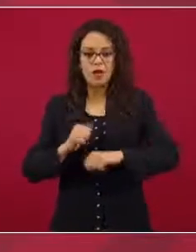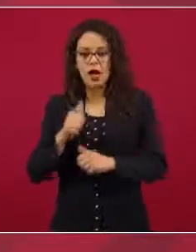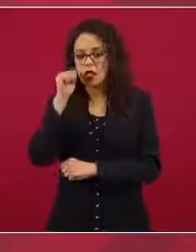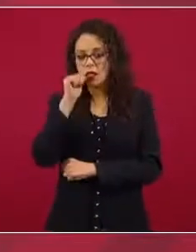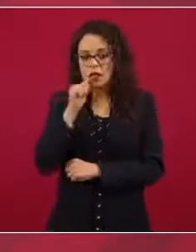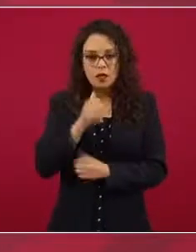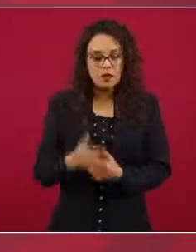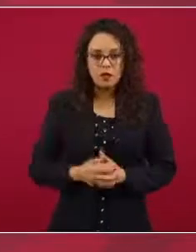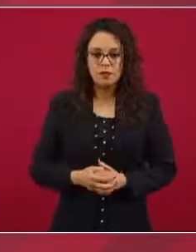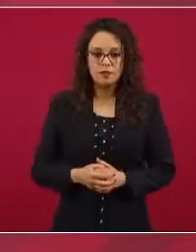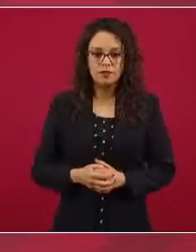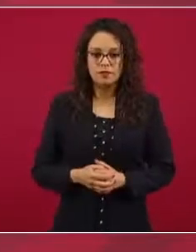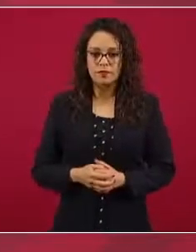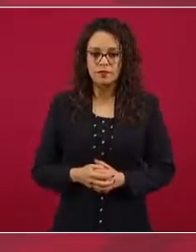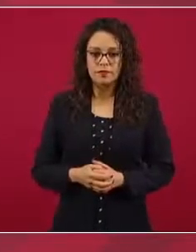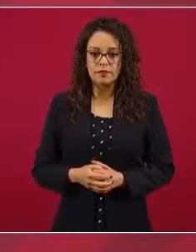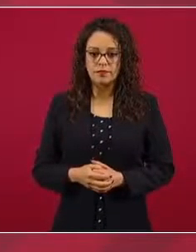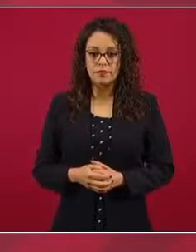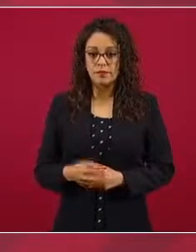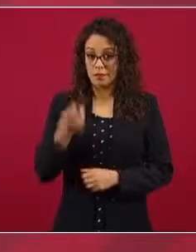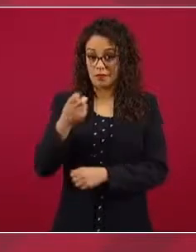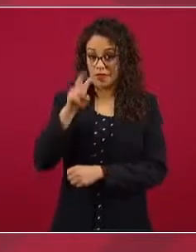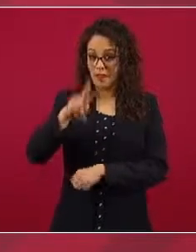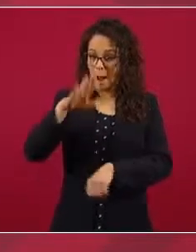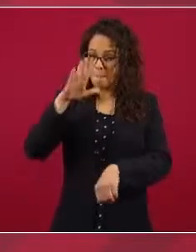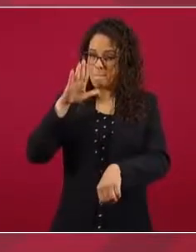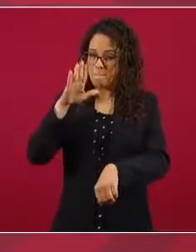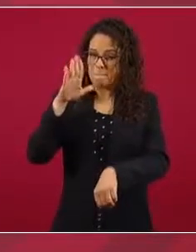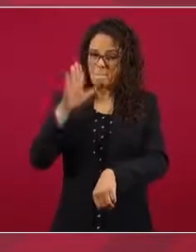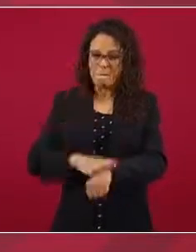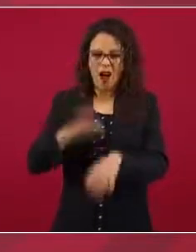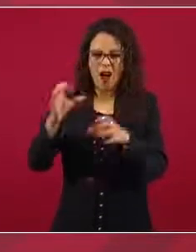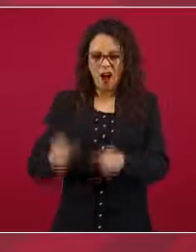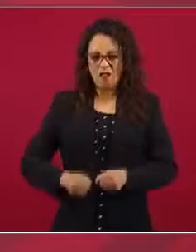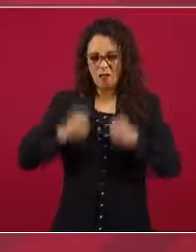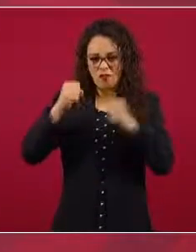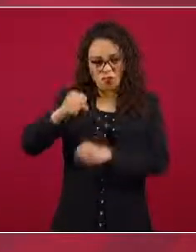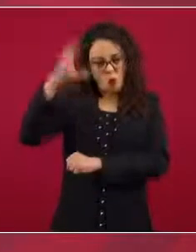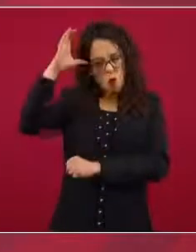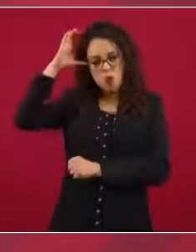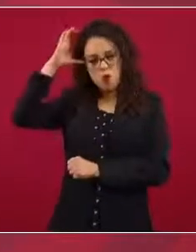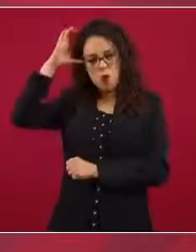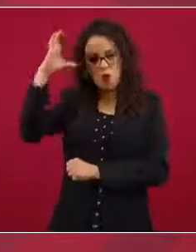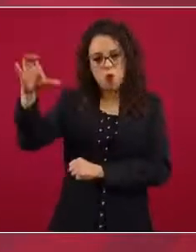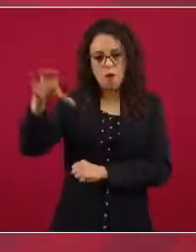Es una de las calamidades, ¿no?, que se han padecido en México.